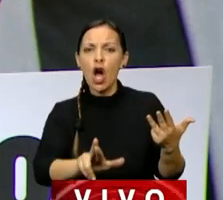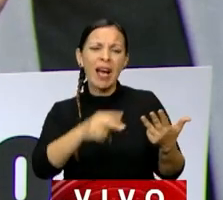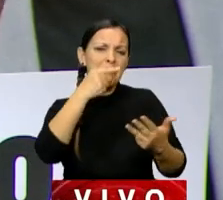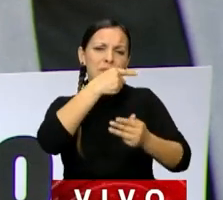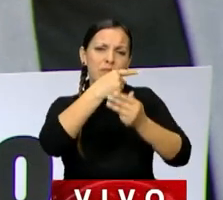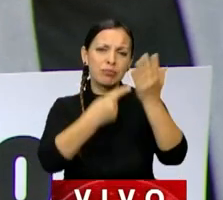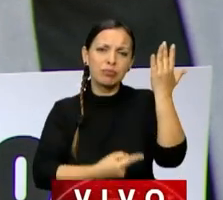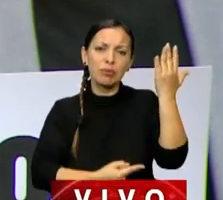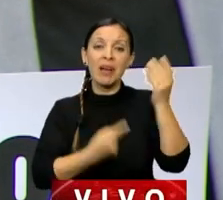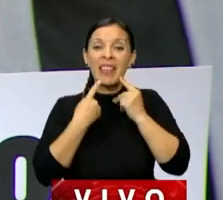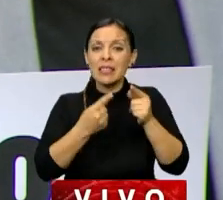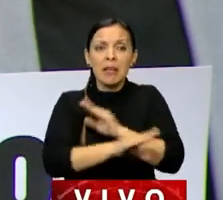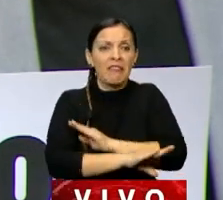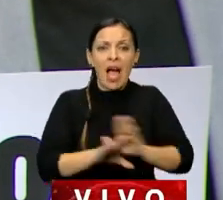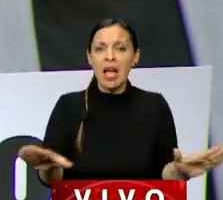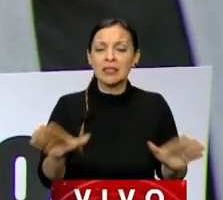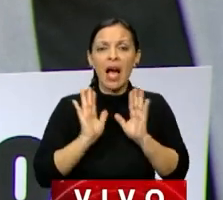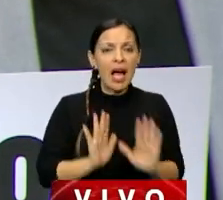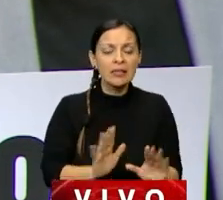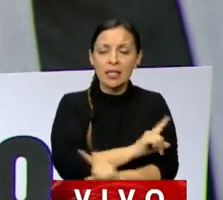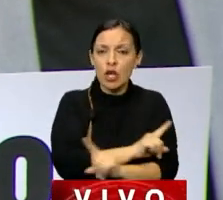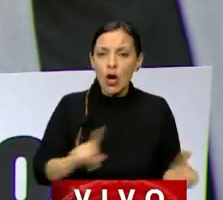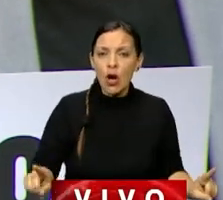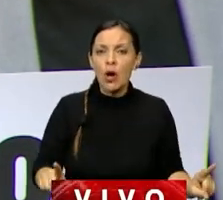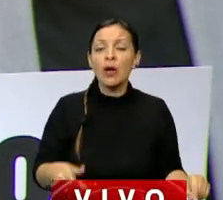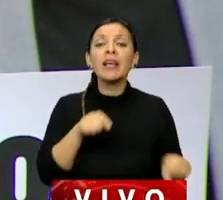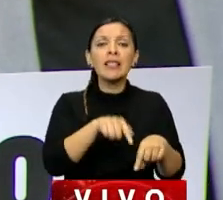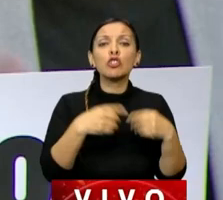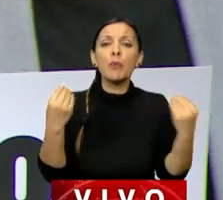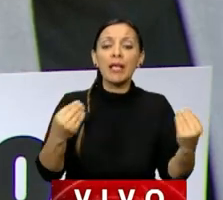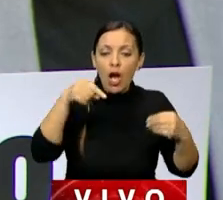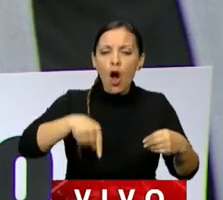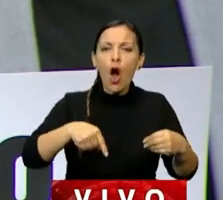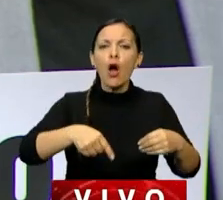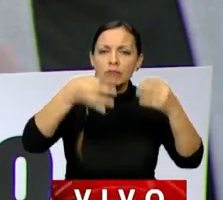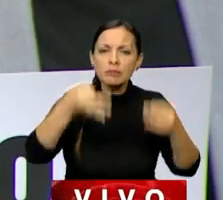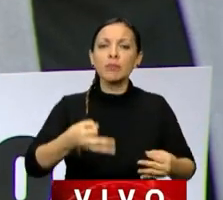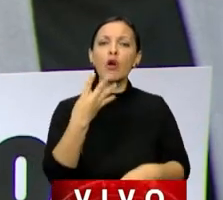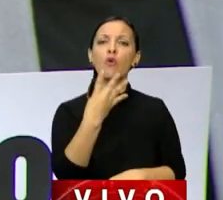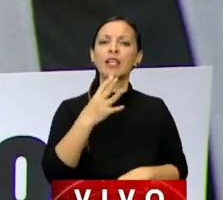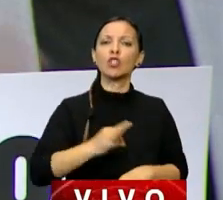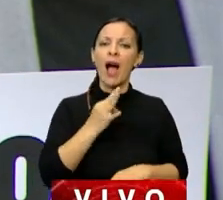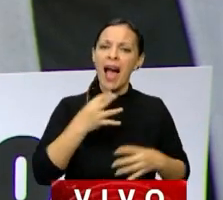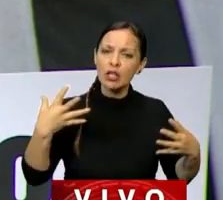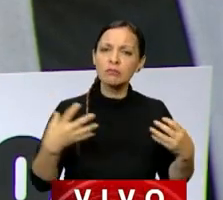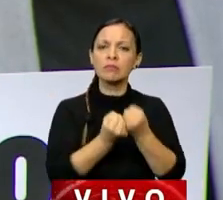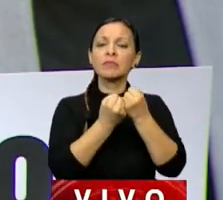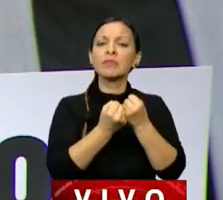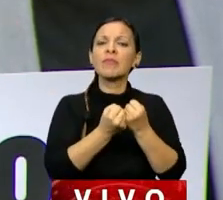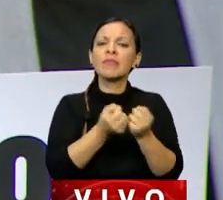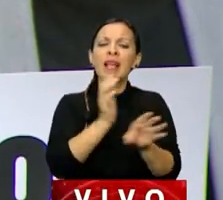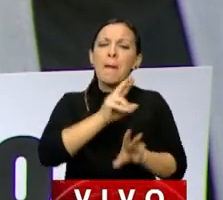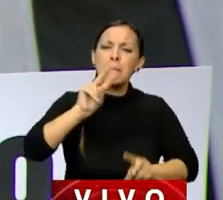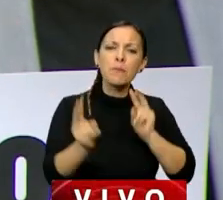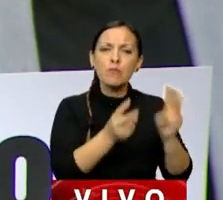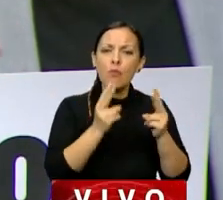otros, planteando que así no se puede seguir. Y esto vale porque hoy se cumplen 4 años del asesinato laboral